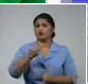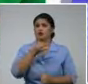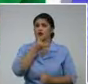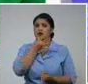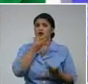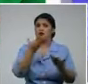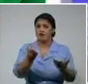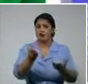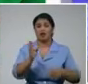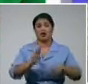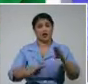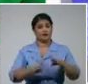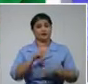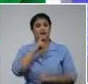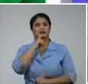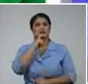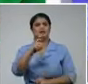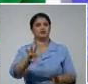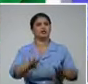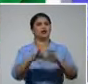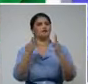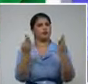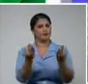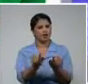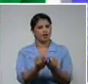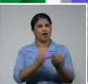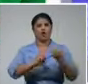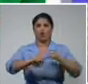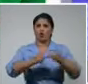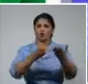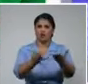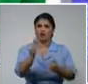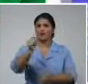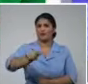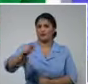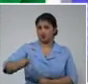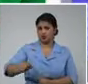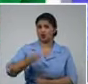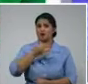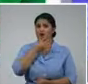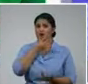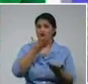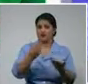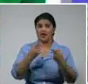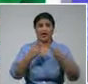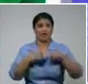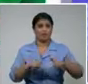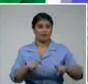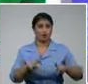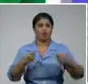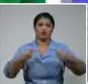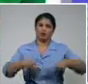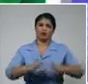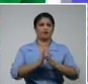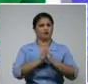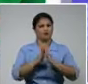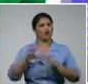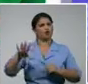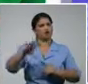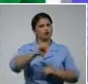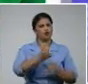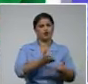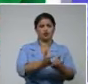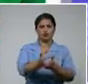la familia el control, pero bueno, sabemos que cuando nos lo proponemos lo logramos, y tenemos que